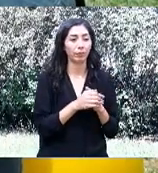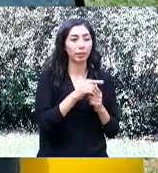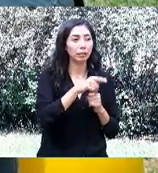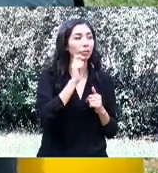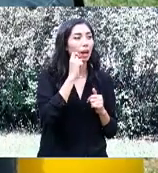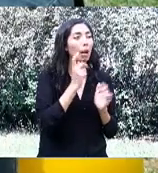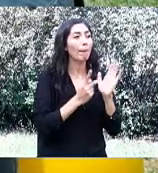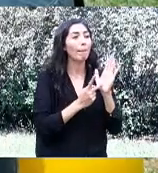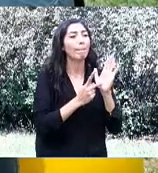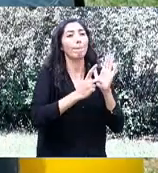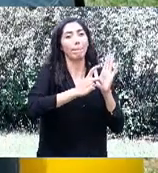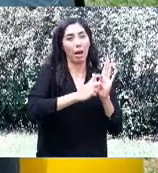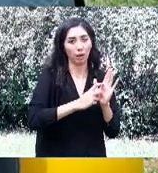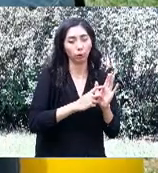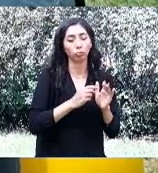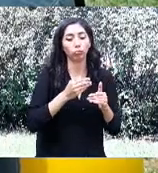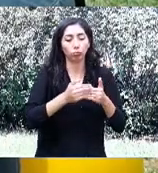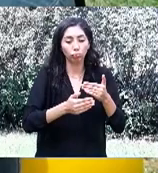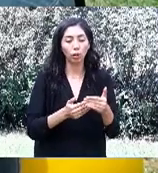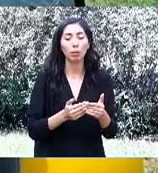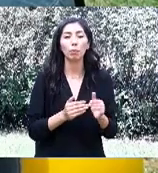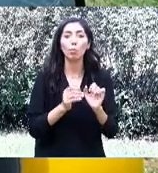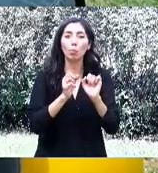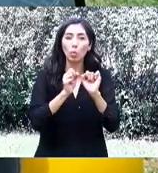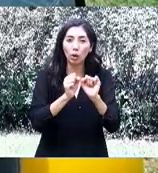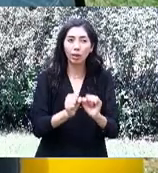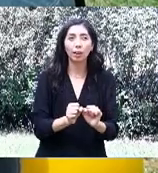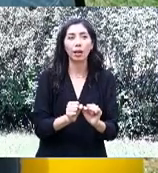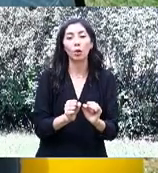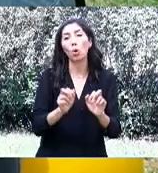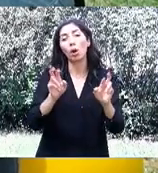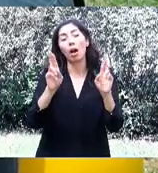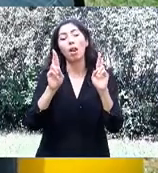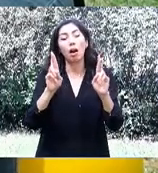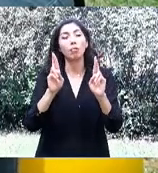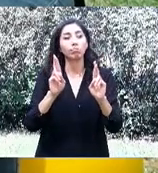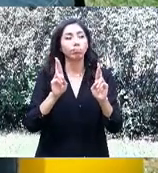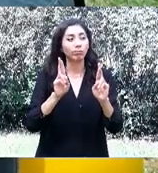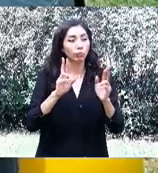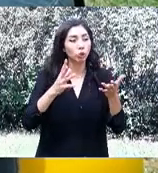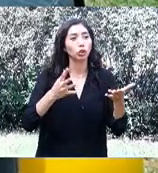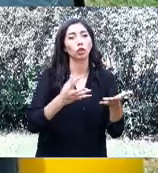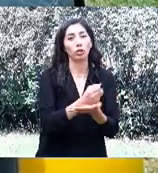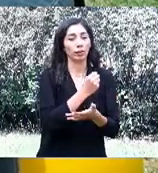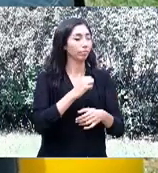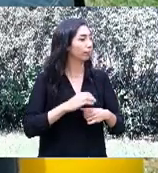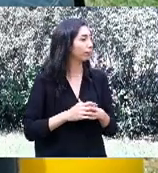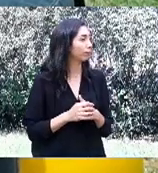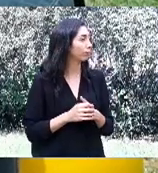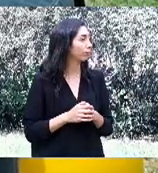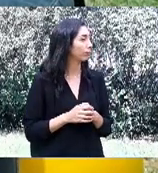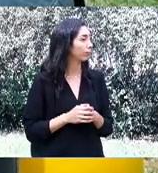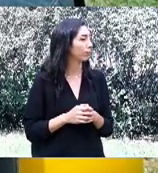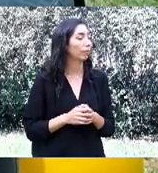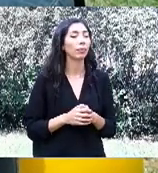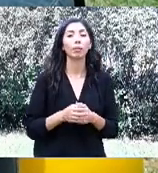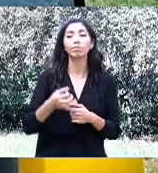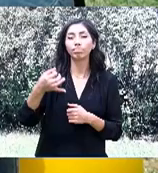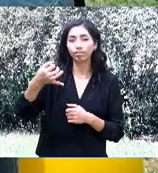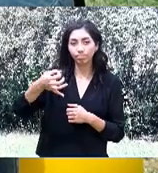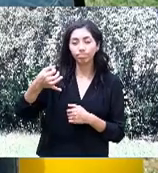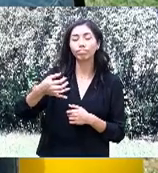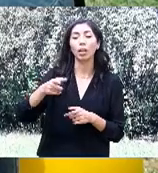pasos que vamos siguiendo para poder bueno generar bajo la como este movimiento Efectivamente es